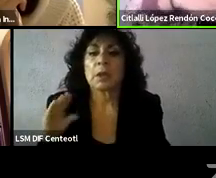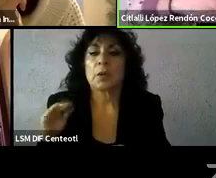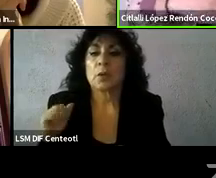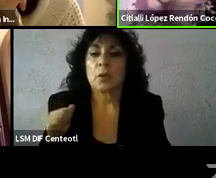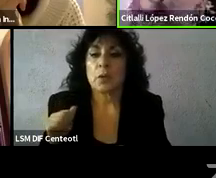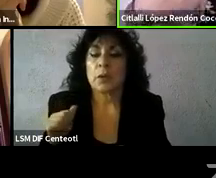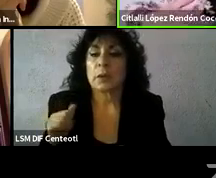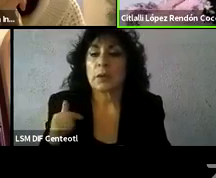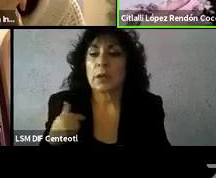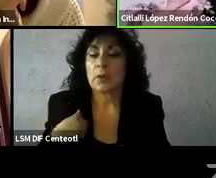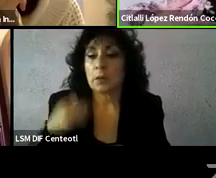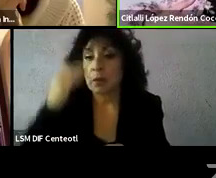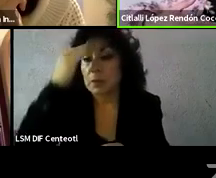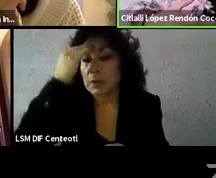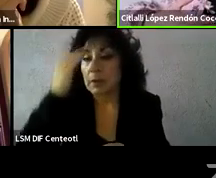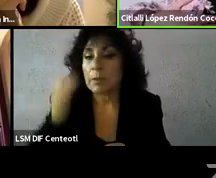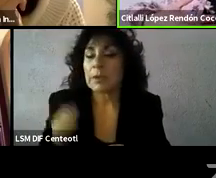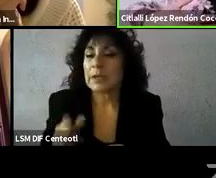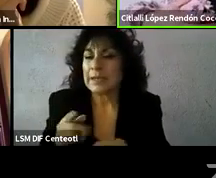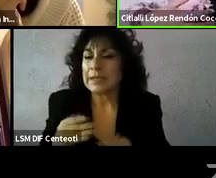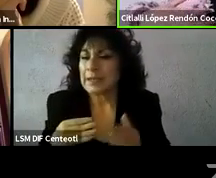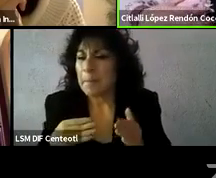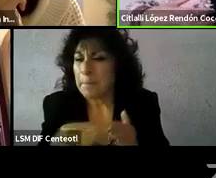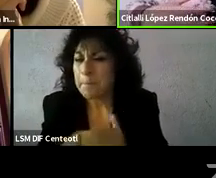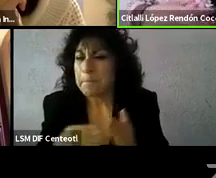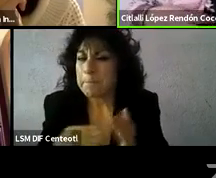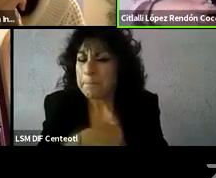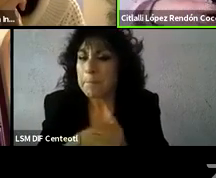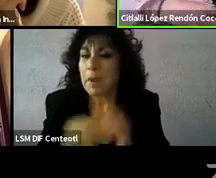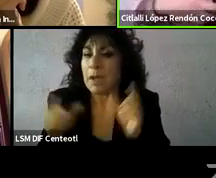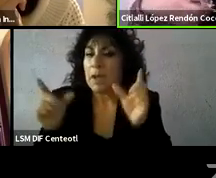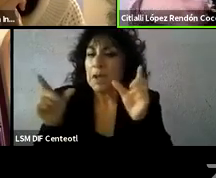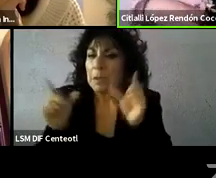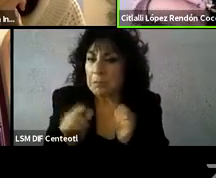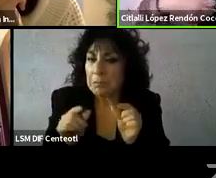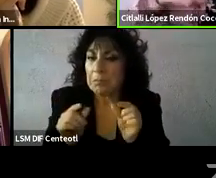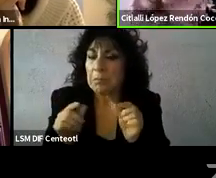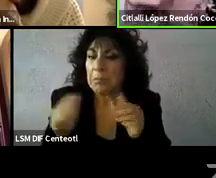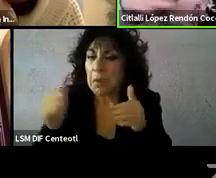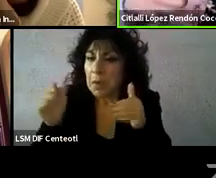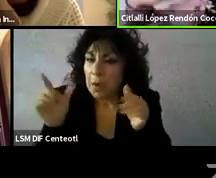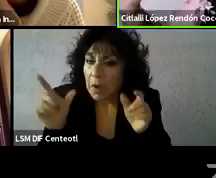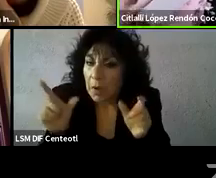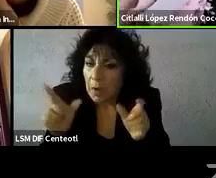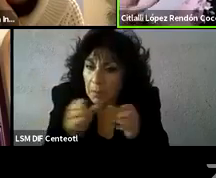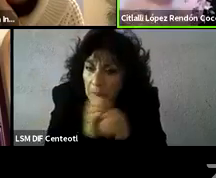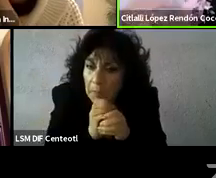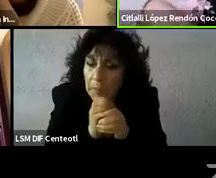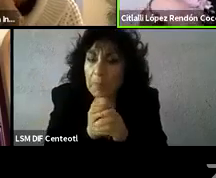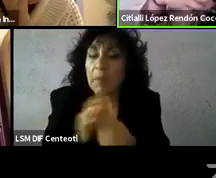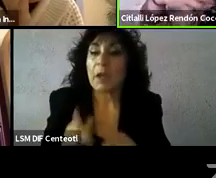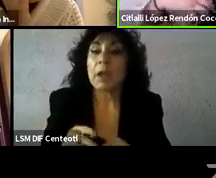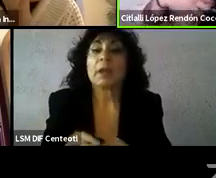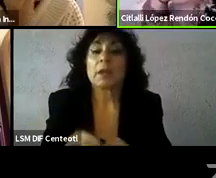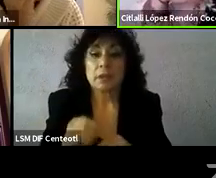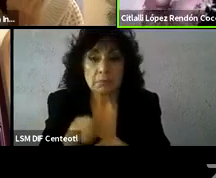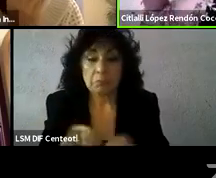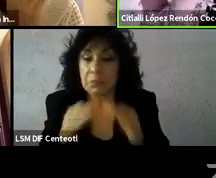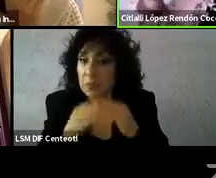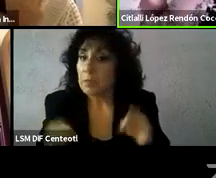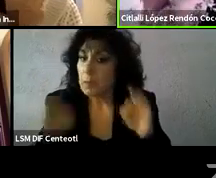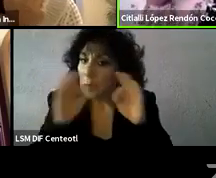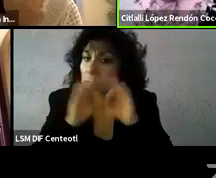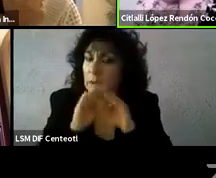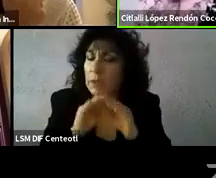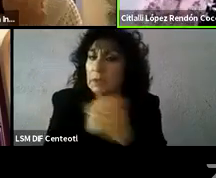se reduzca un poco esta resistencia de la que hablaba, ¿no? Entonces, que sí esté presente esta cuestión de educación para la paz, ¿no?